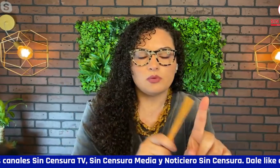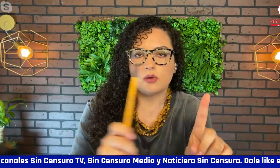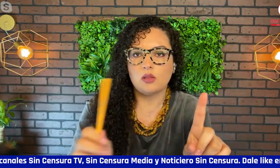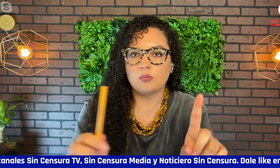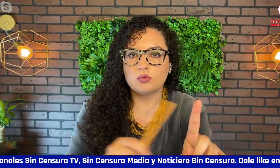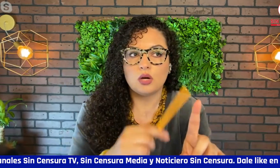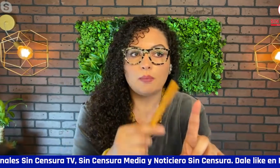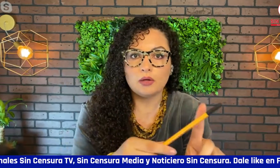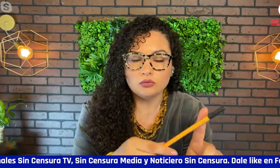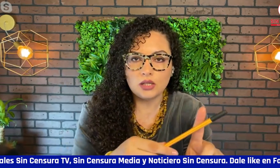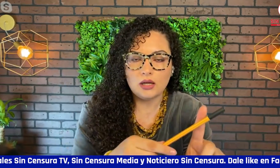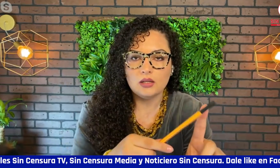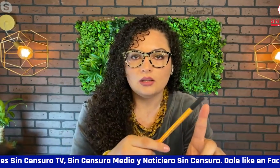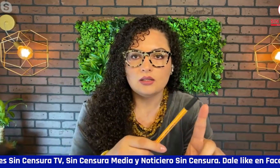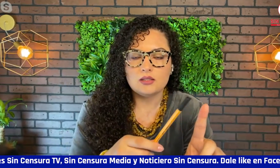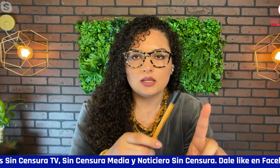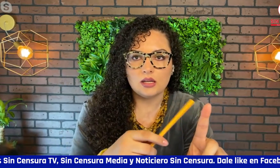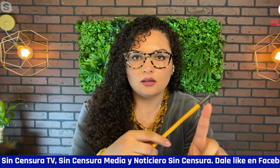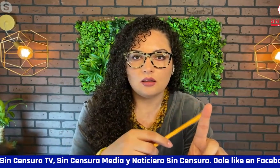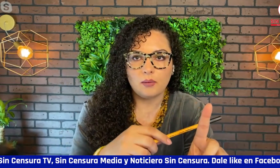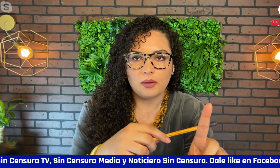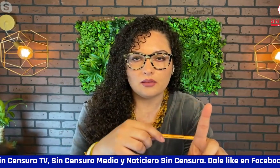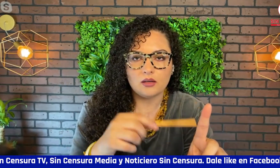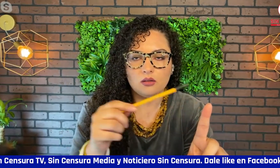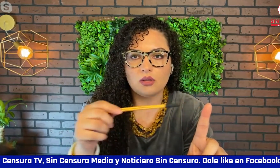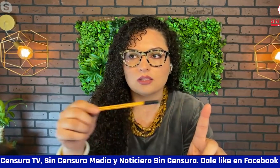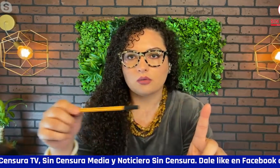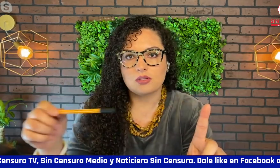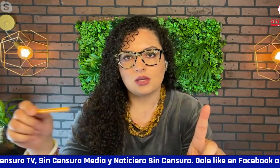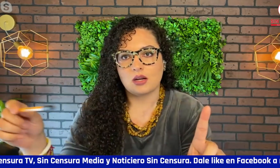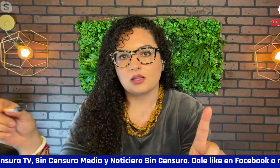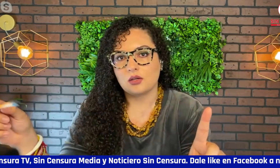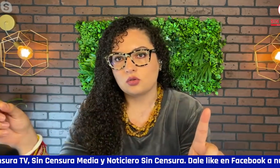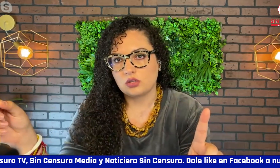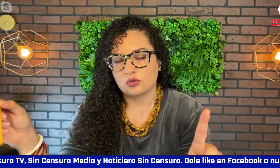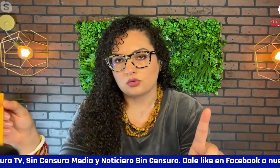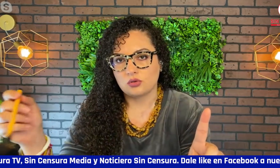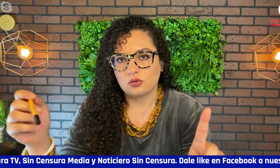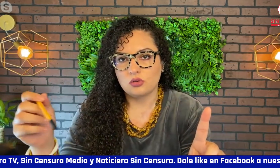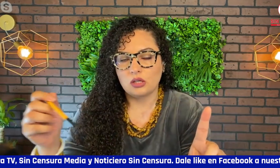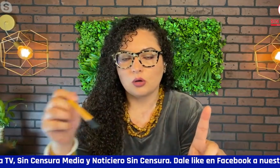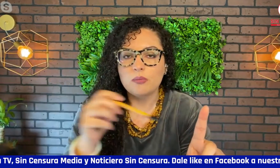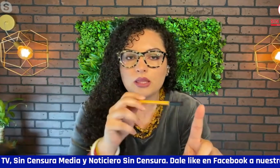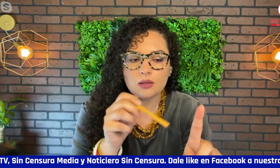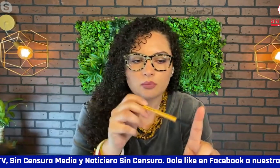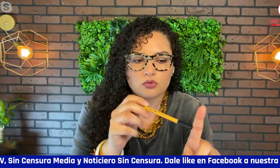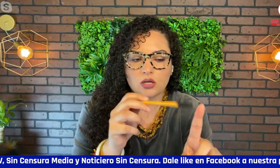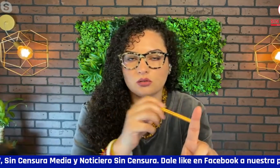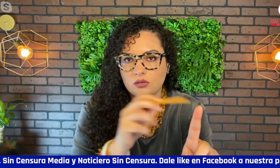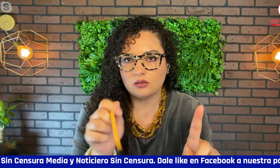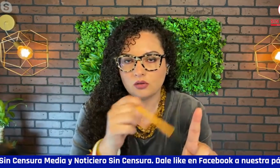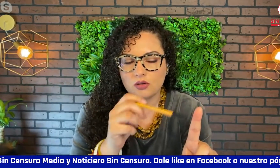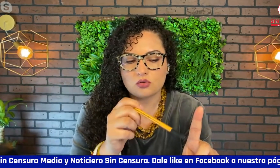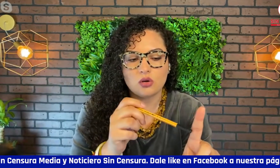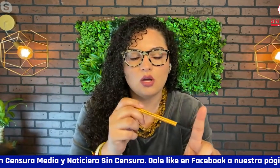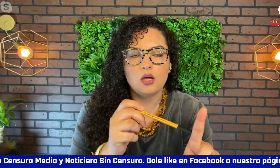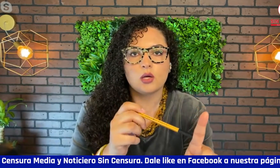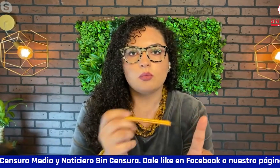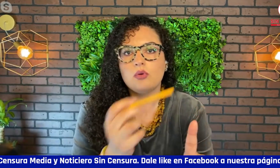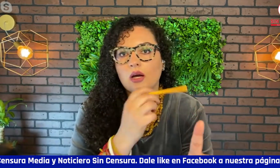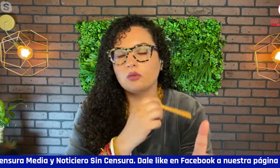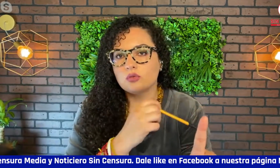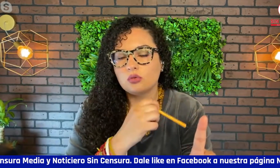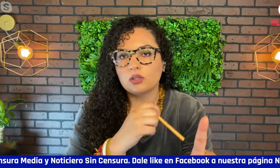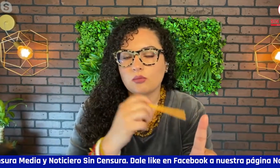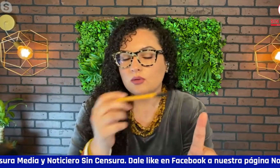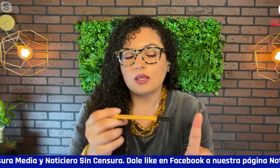presidente López Obrador puso la pregunta sin haber tenido una secuencia real de los hechos, ¿no? Y omiten, por cierto, en todo esto, que hubo